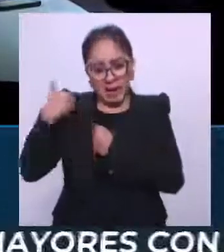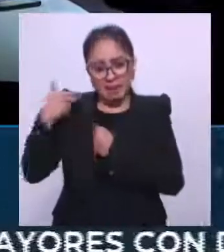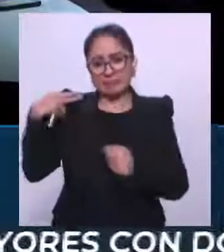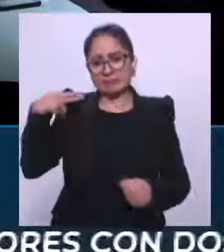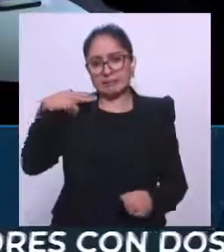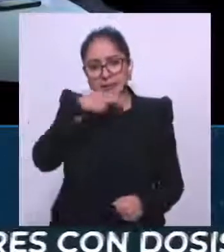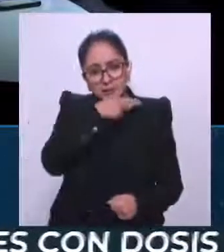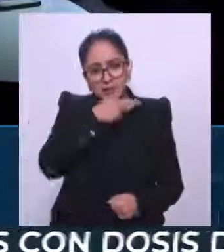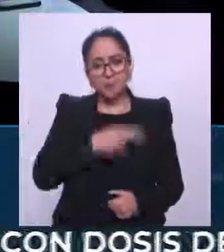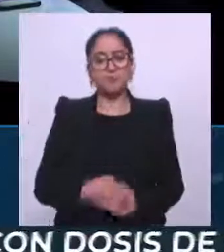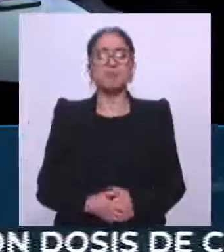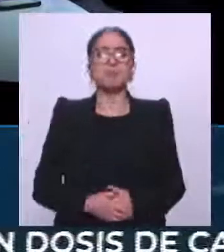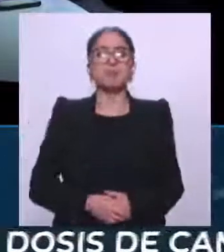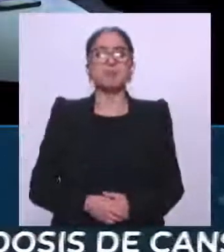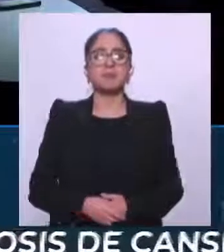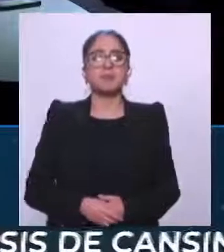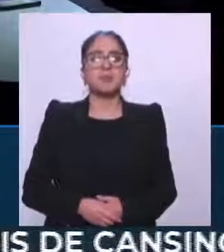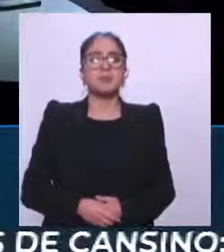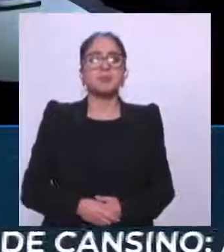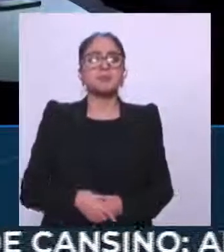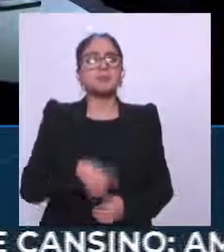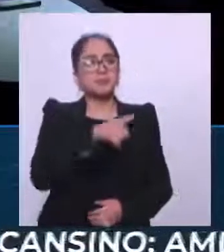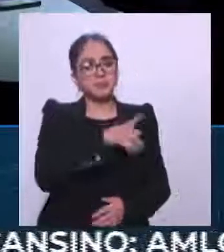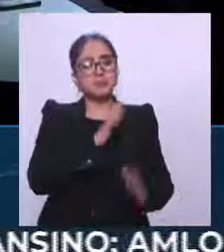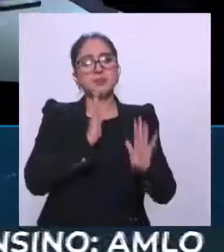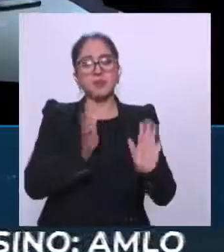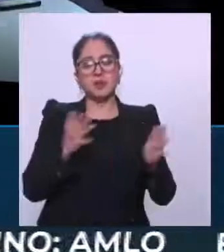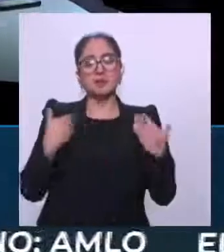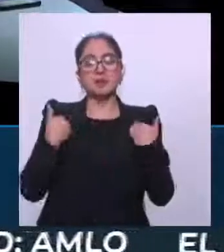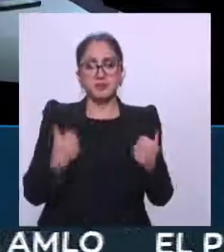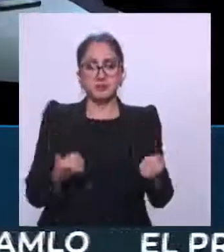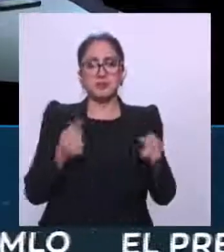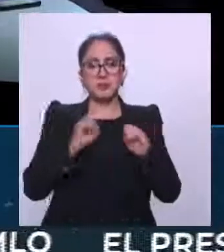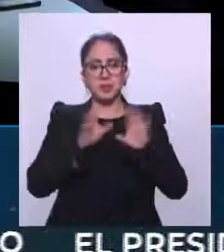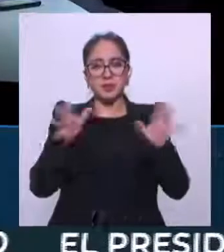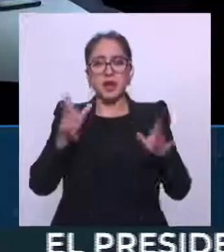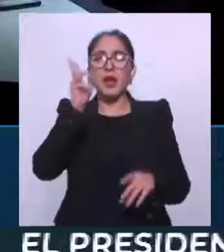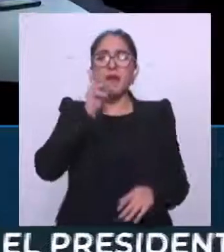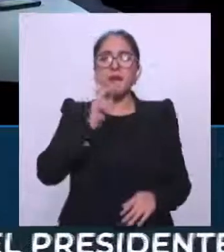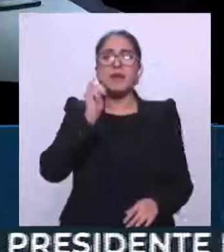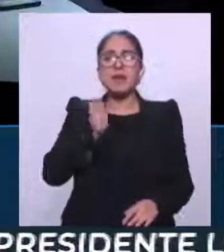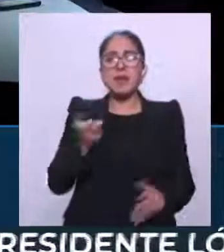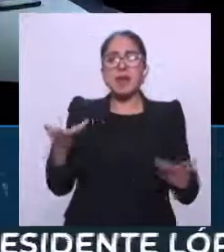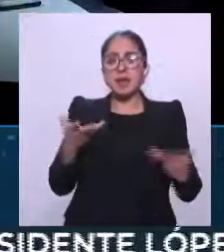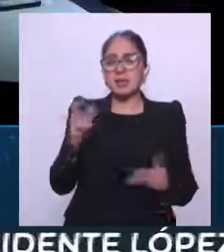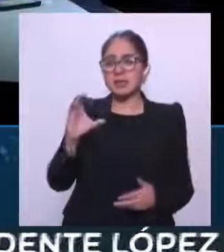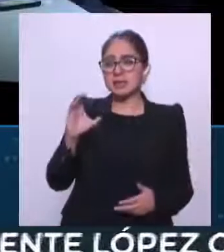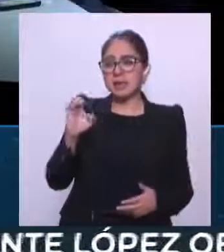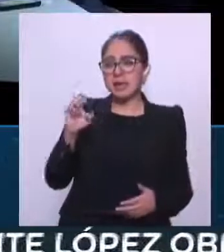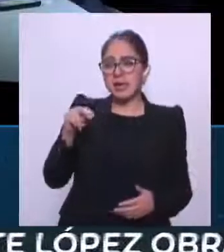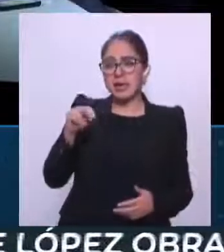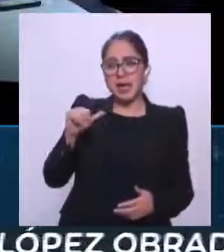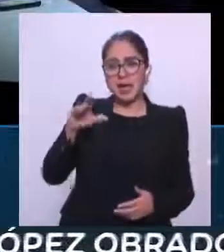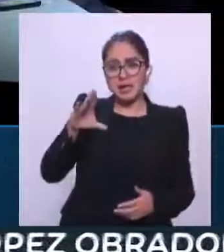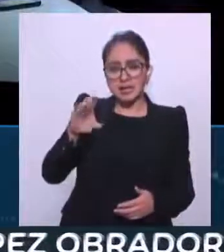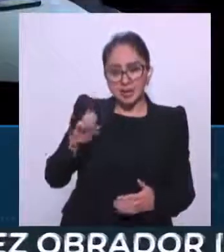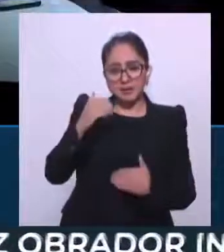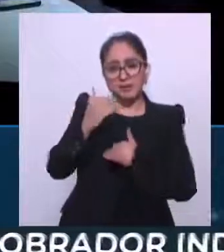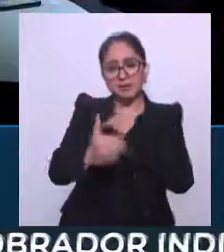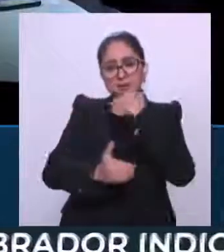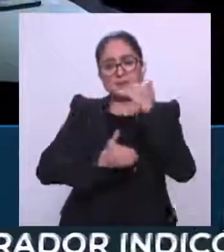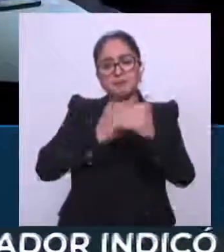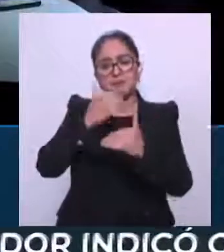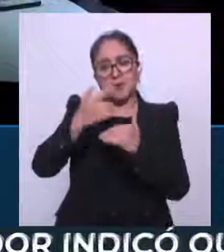está súper claro, y entonces vamos a darle seguimiento a ver cuáles son las medidas que CENACE anunció, que esperemos que vayan en el camino de